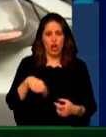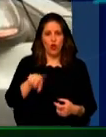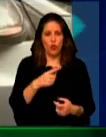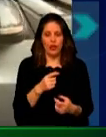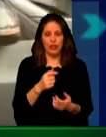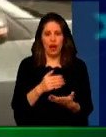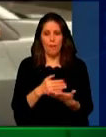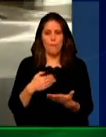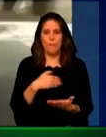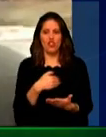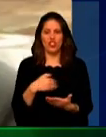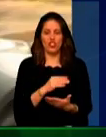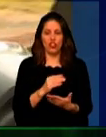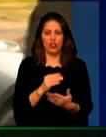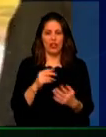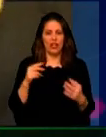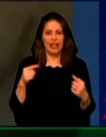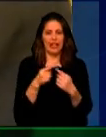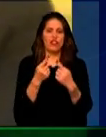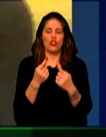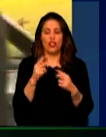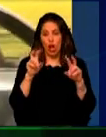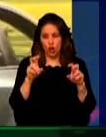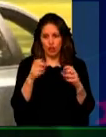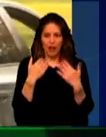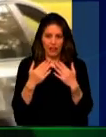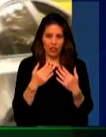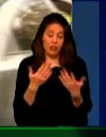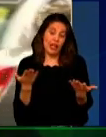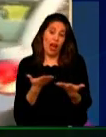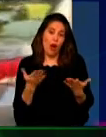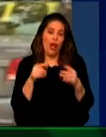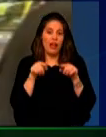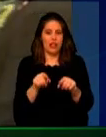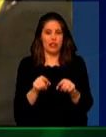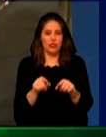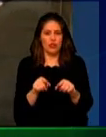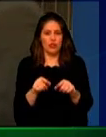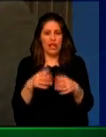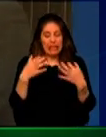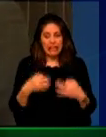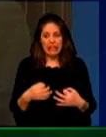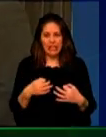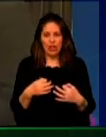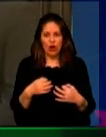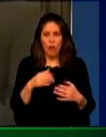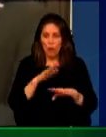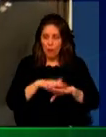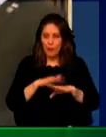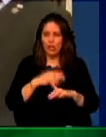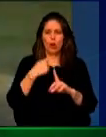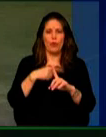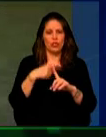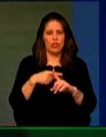nuestra posición al respecto de los temas que se están tocando. Así que por ahora simplemente eso, creo que es una instancia positiva para